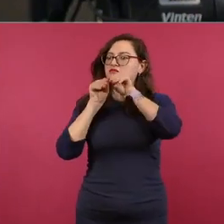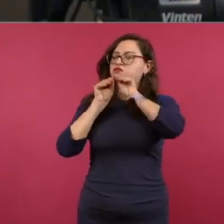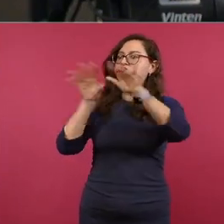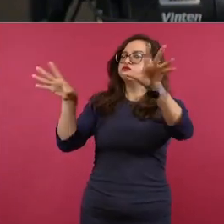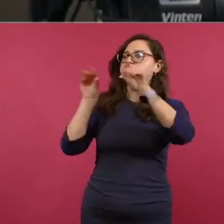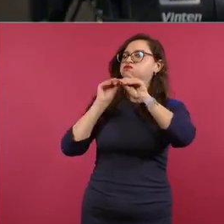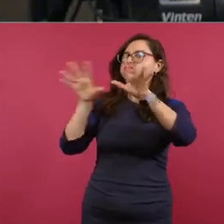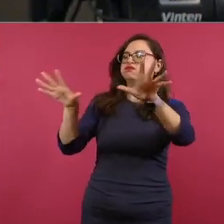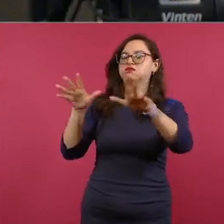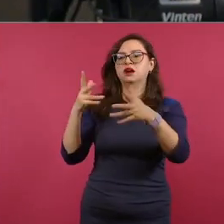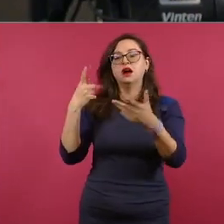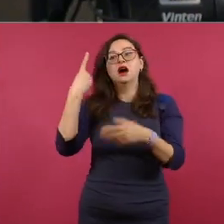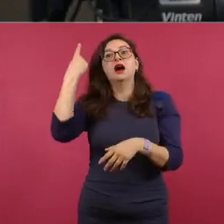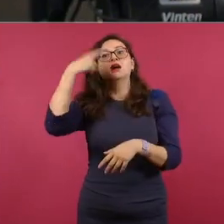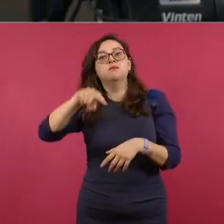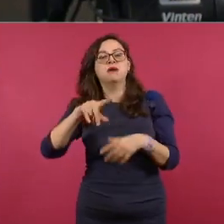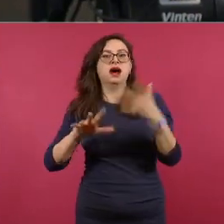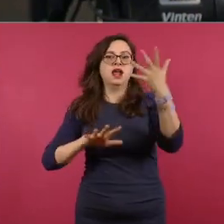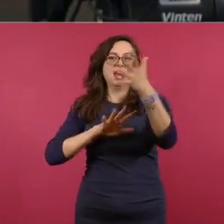personal que está